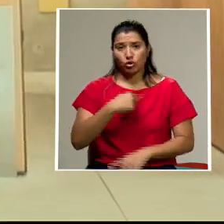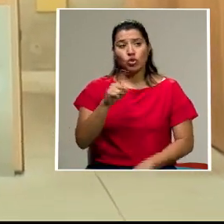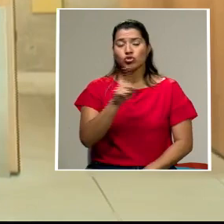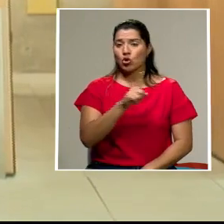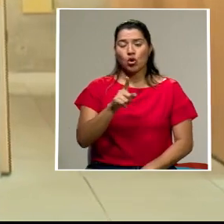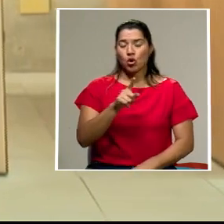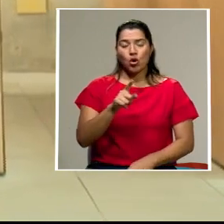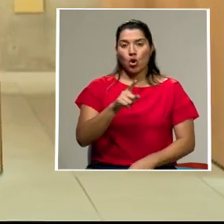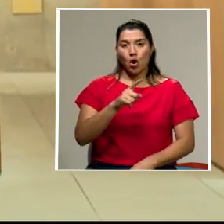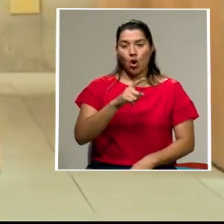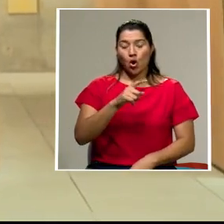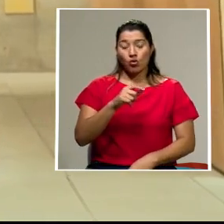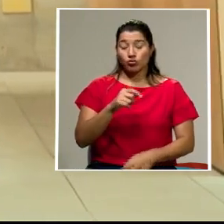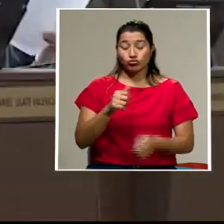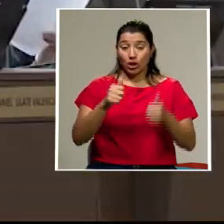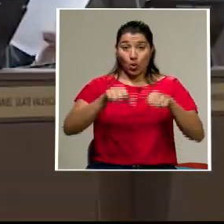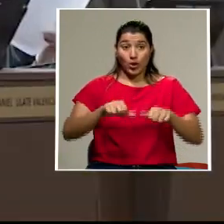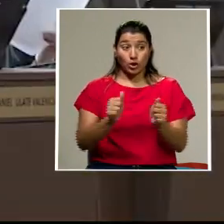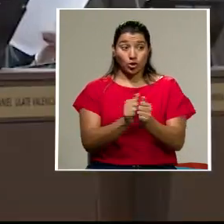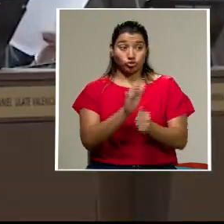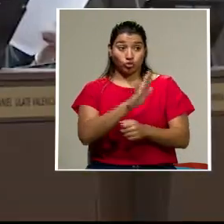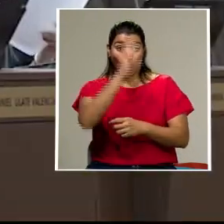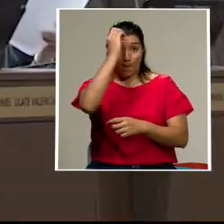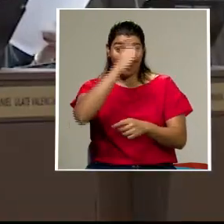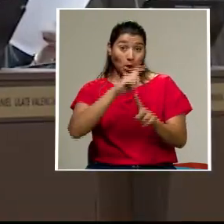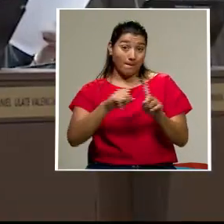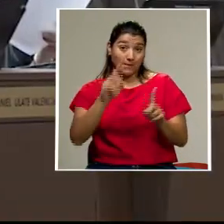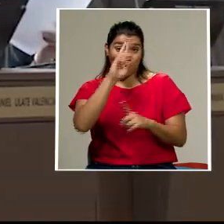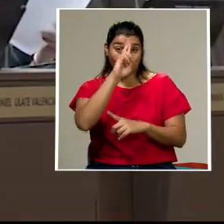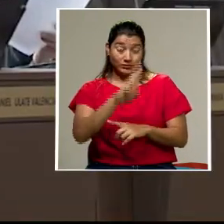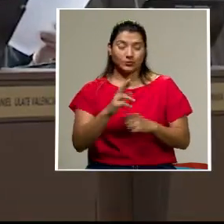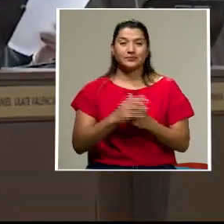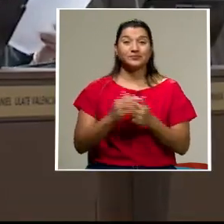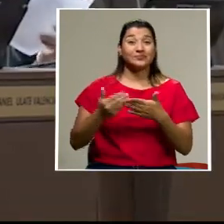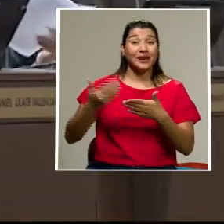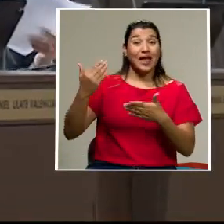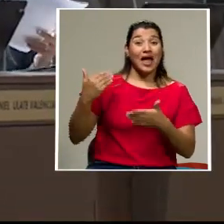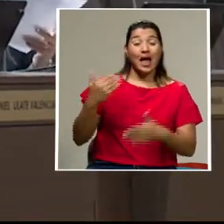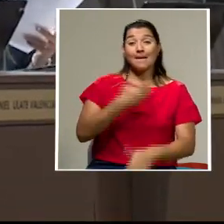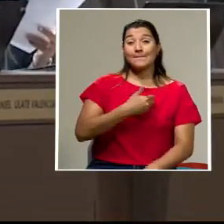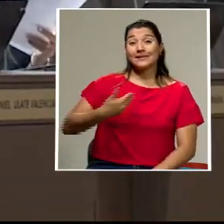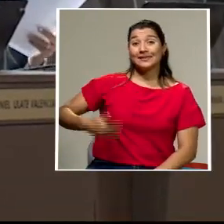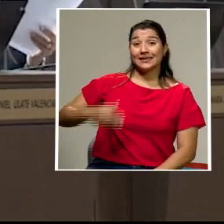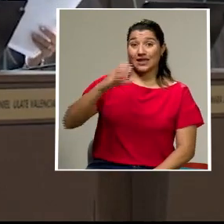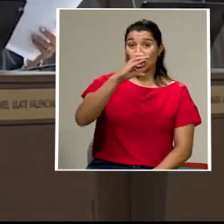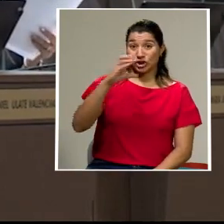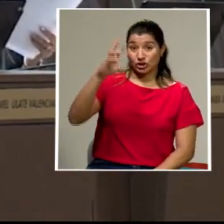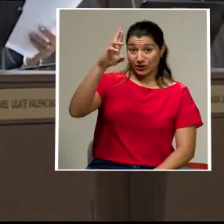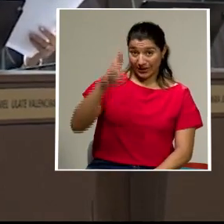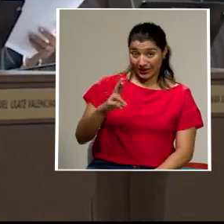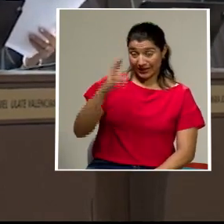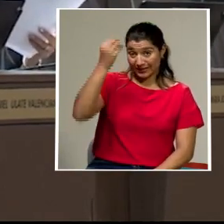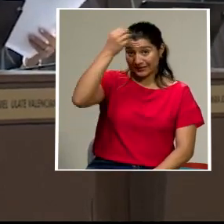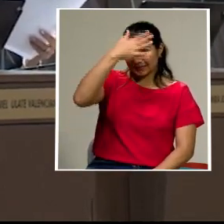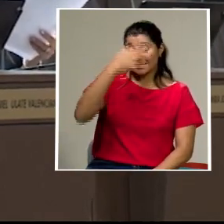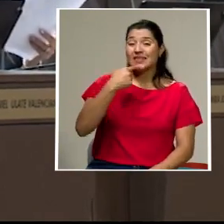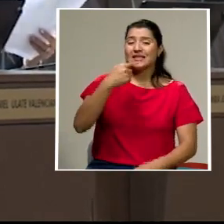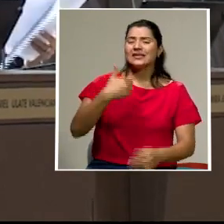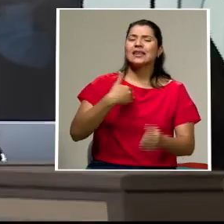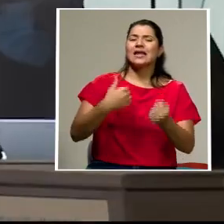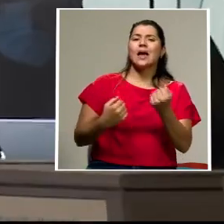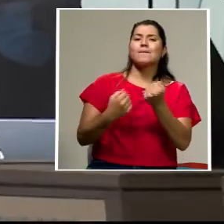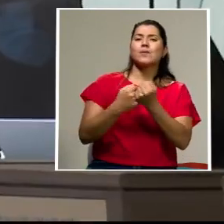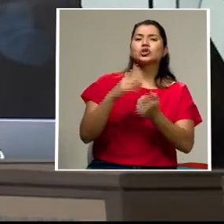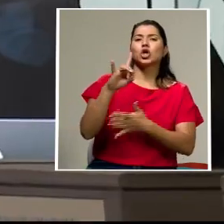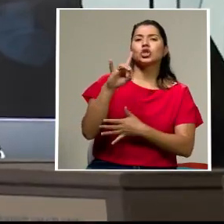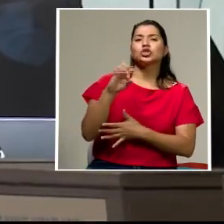diputados, pero respeto su posición. Días atrás, el presidente de la República, Carlos Alvarado, indicó que cuenta con el respaldo del 80%